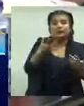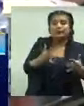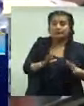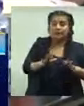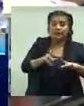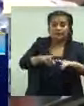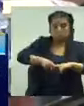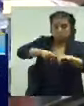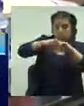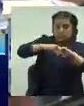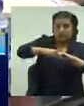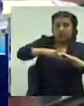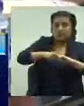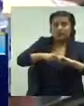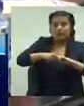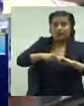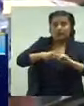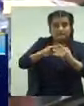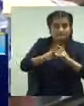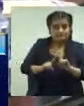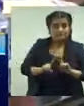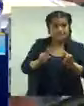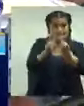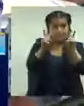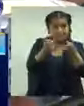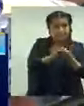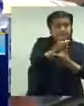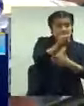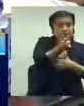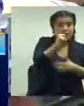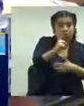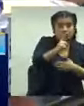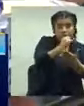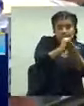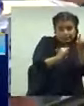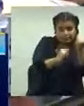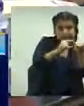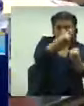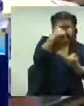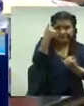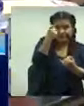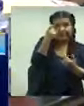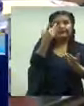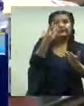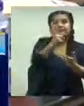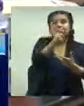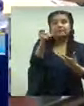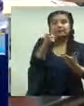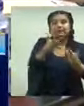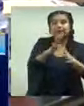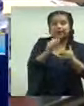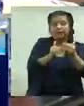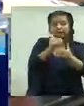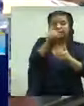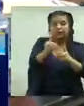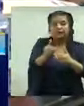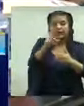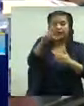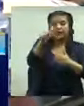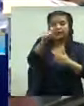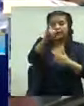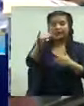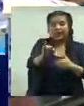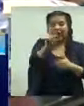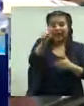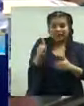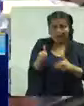dejaron devengado y por tema de pagar el último día del mes se utiliza la caja el año siguiente, pero eso es caja, eso es